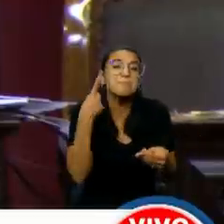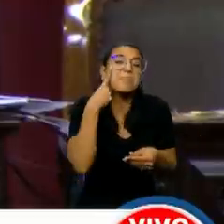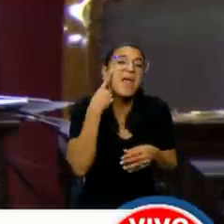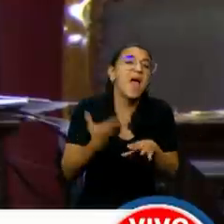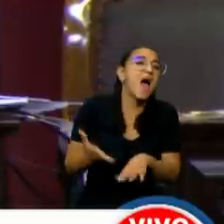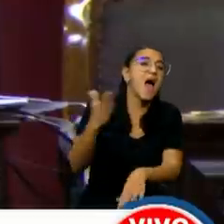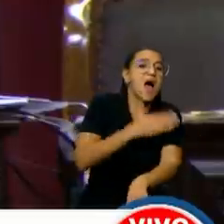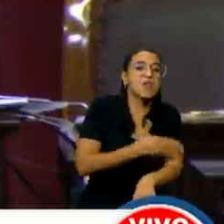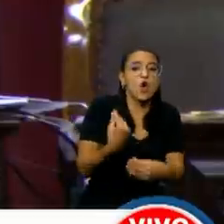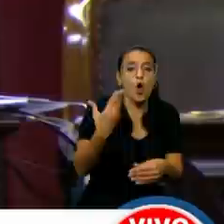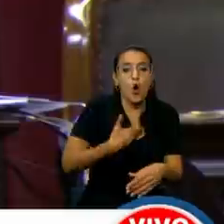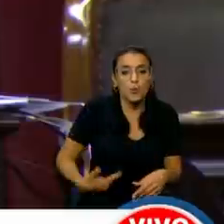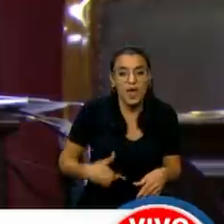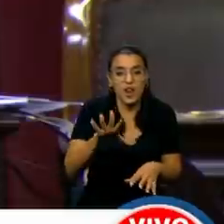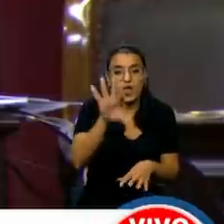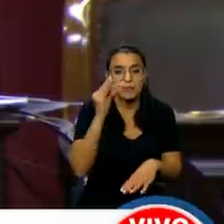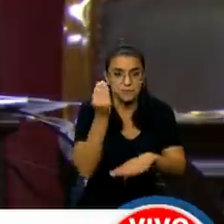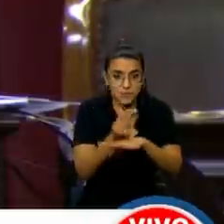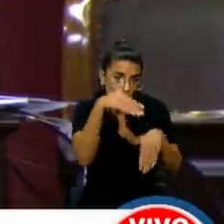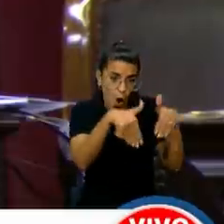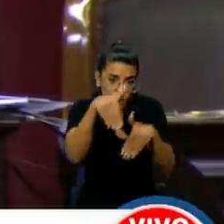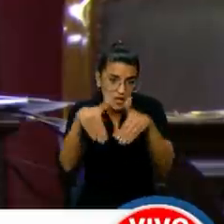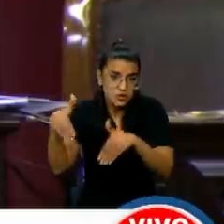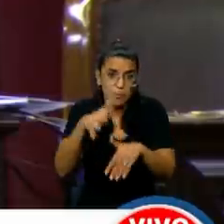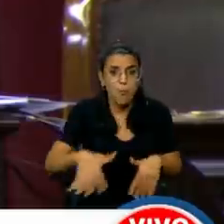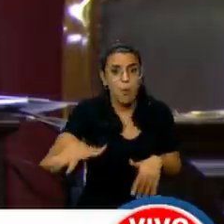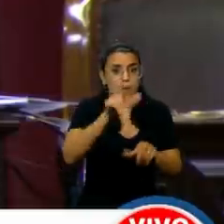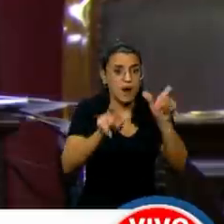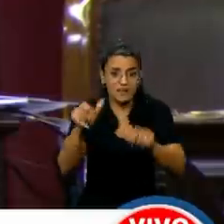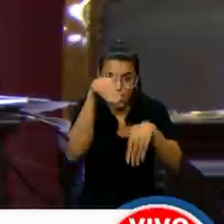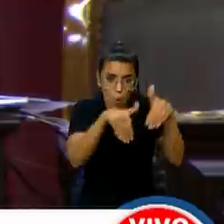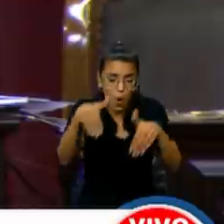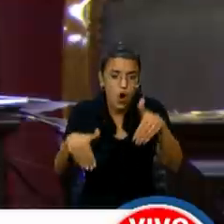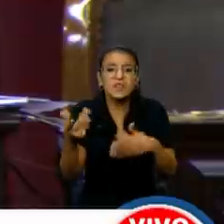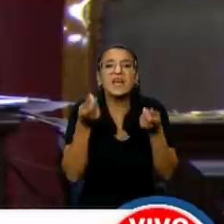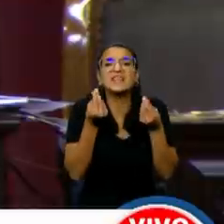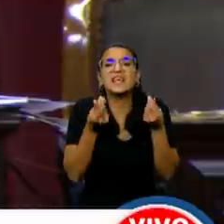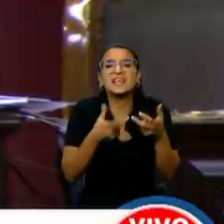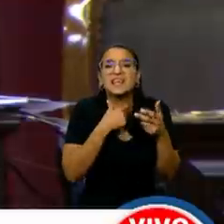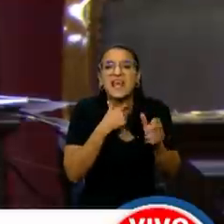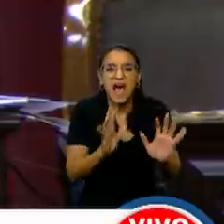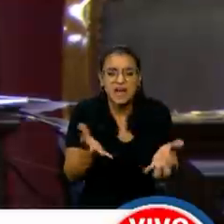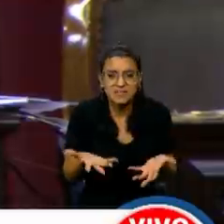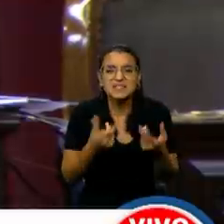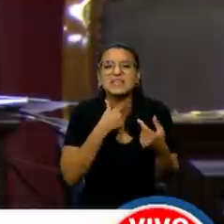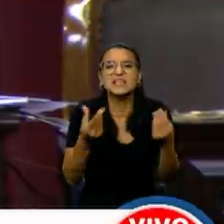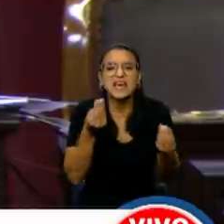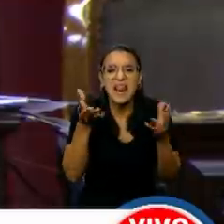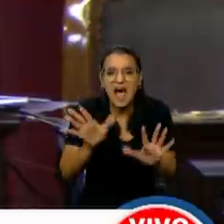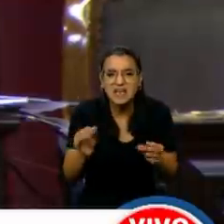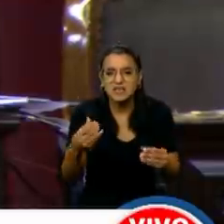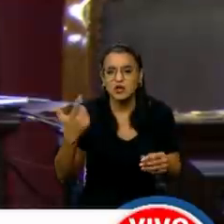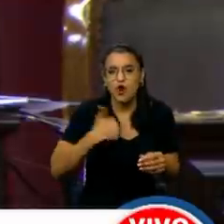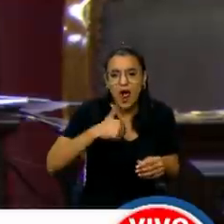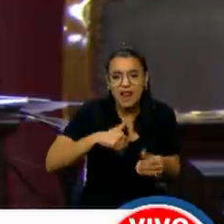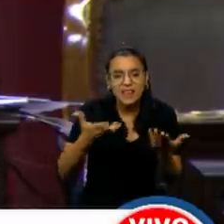un gobierno electo legítimamente por el pueblo de la argentina que es lo que quiere hacer con esto que quiere hacer con país